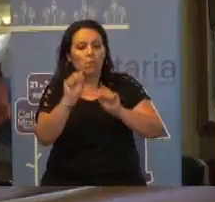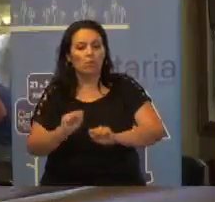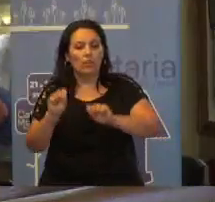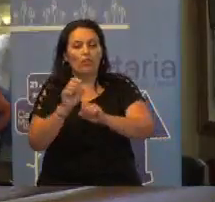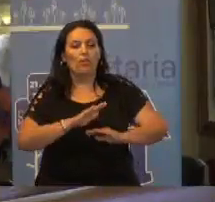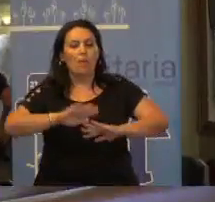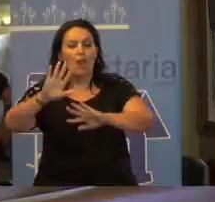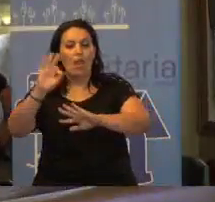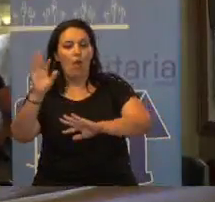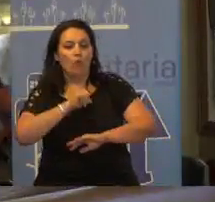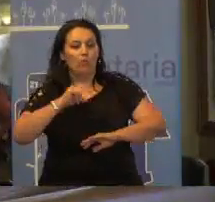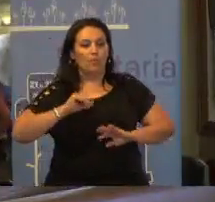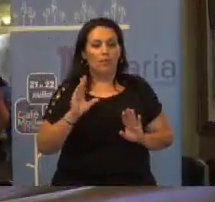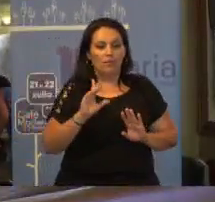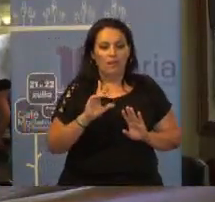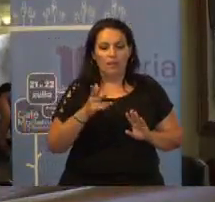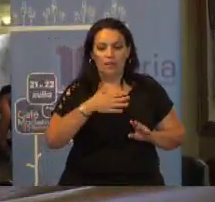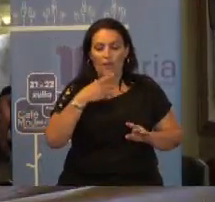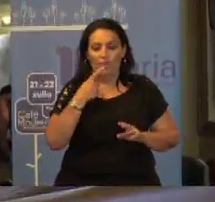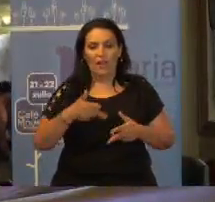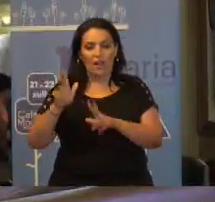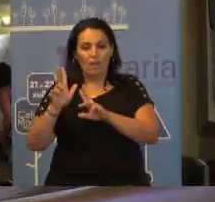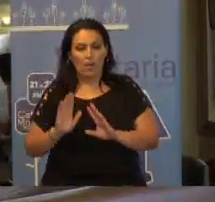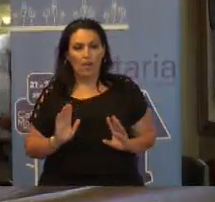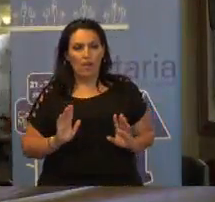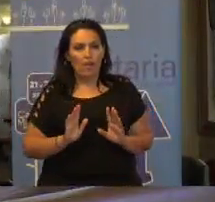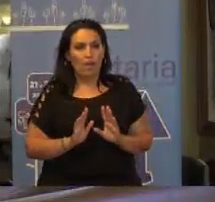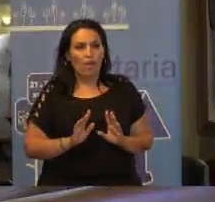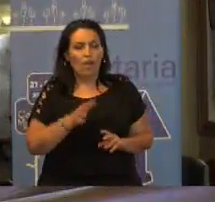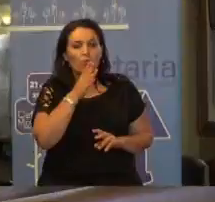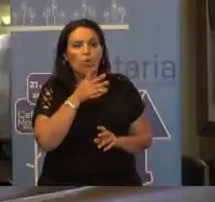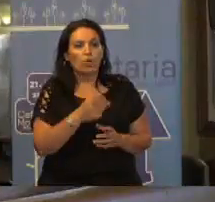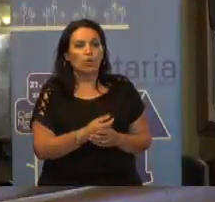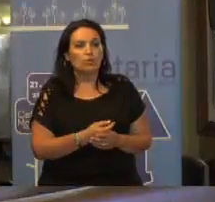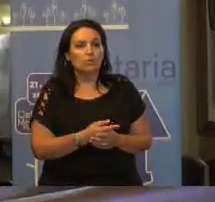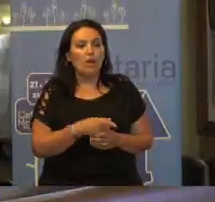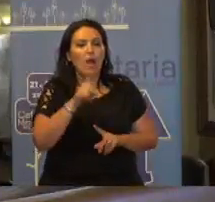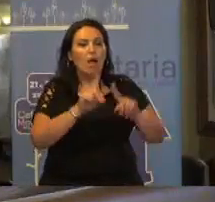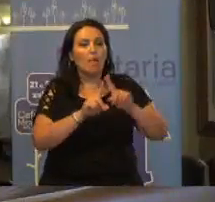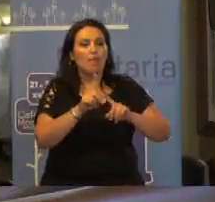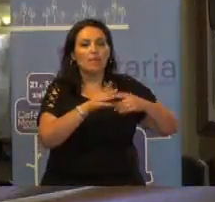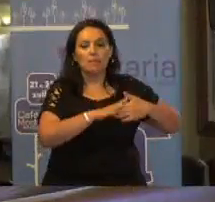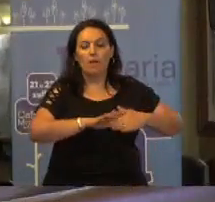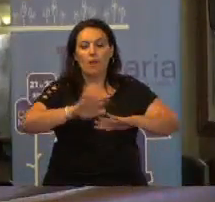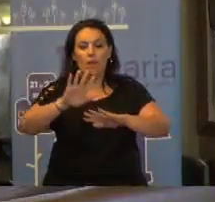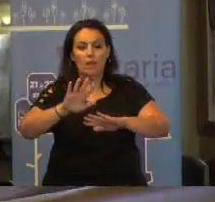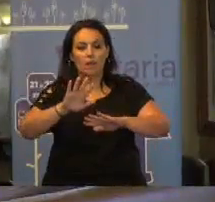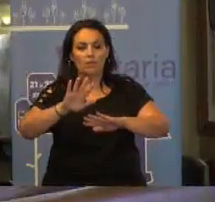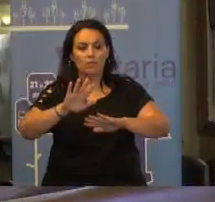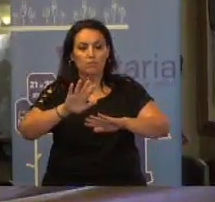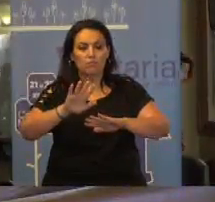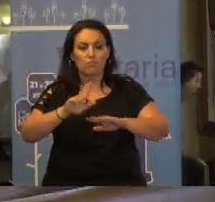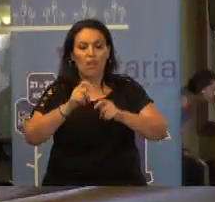porque realmente, se o que se traslada de En Marea a cidadanía. Ao final